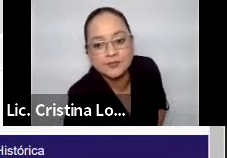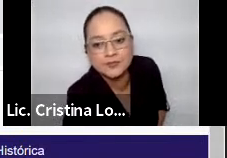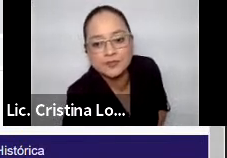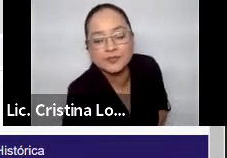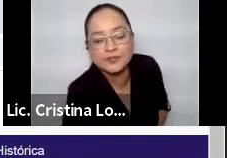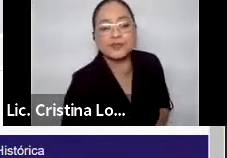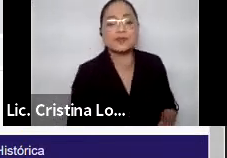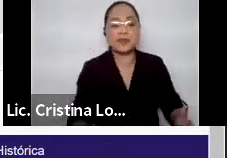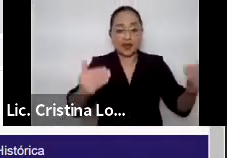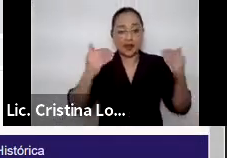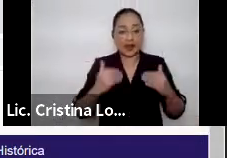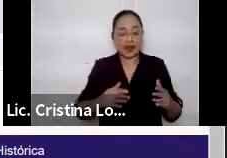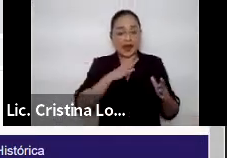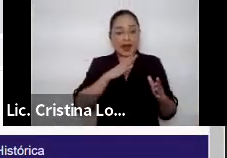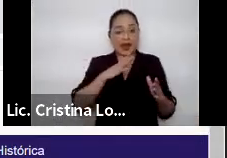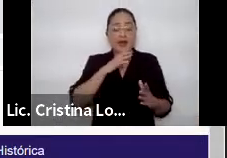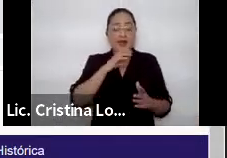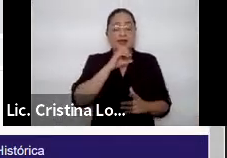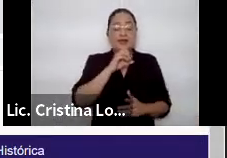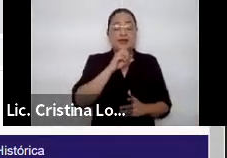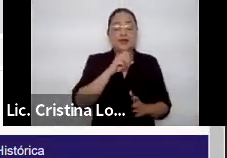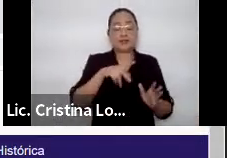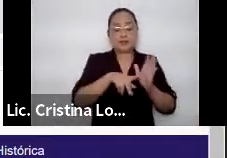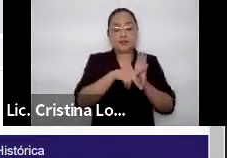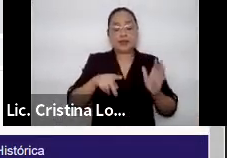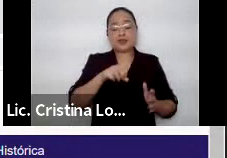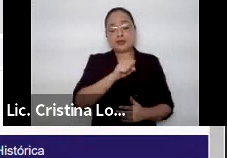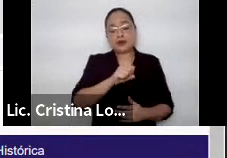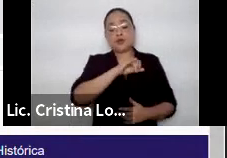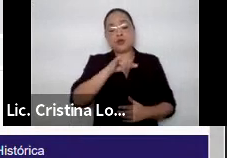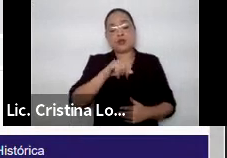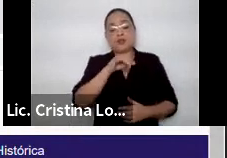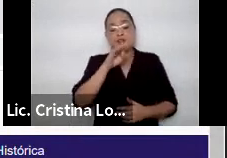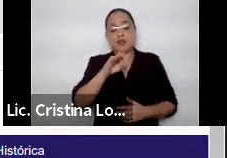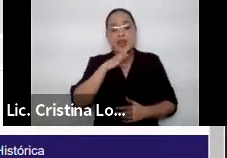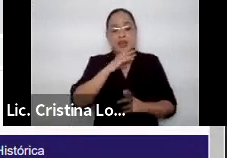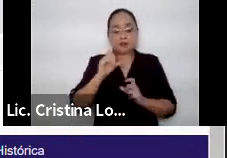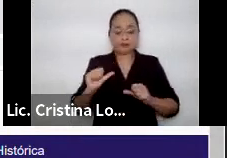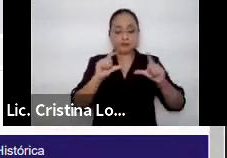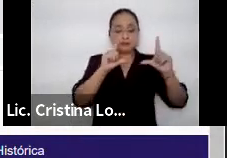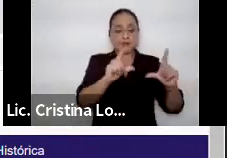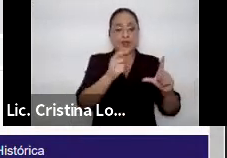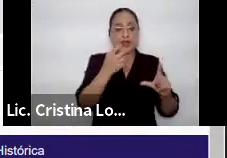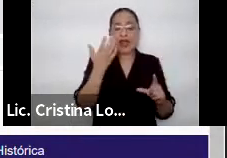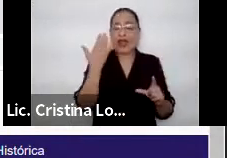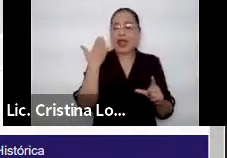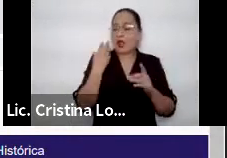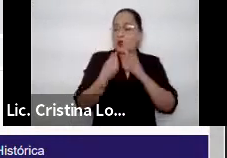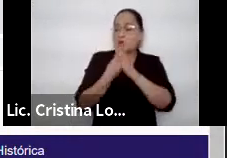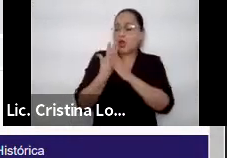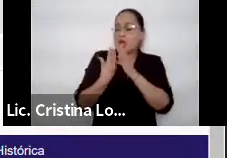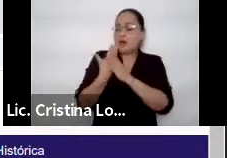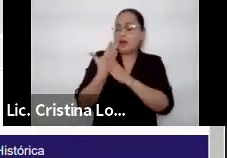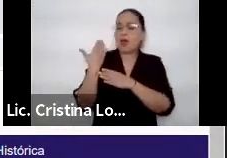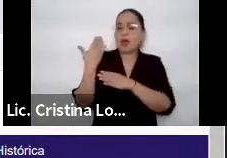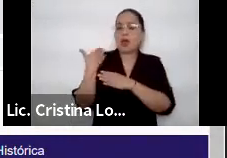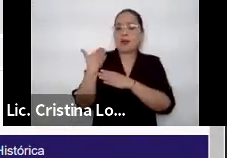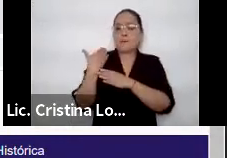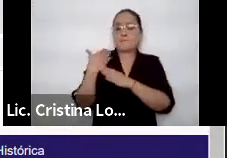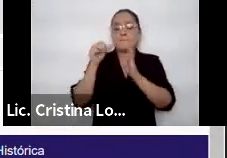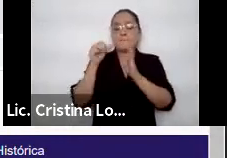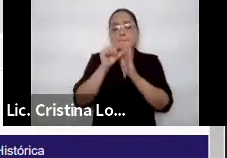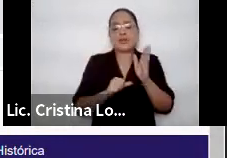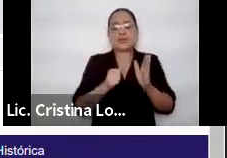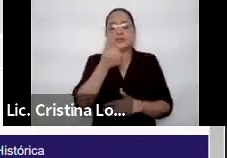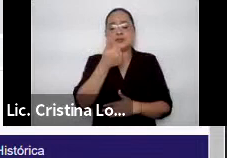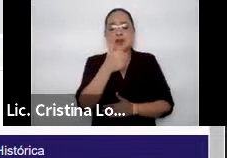de la Gaceta del Semanario Judicial de la Federación. Nos va a dar la más reciente, actualmente es al mes de